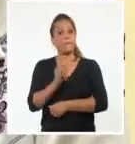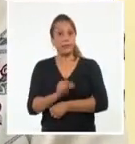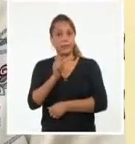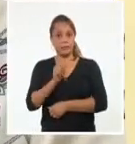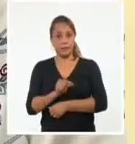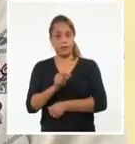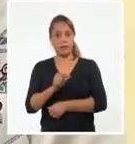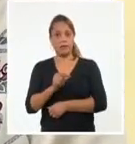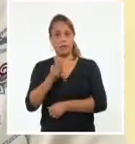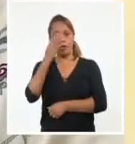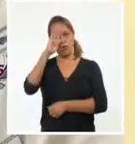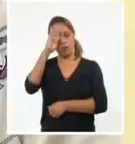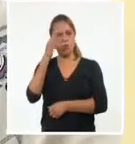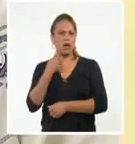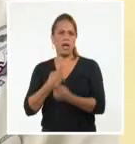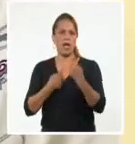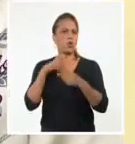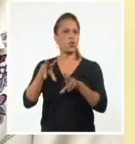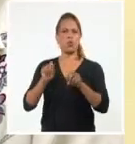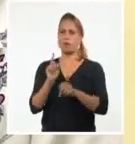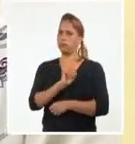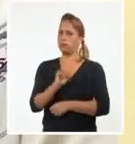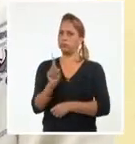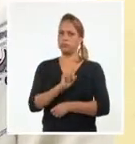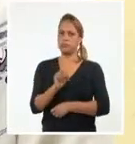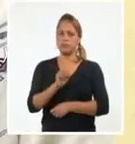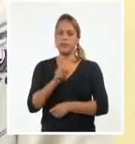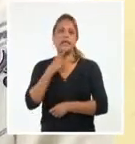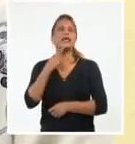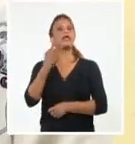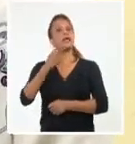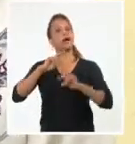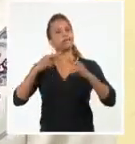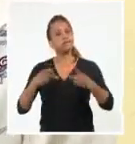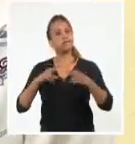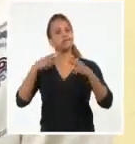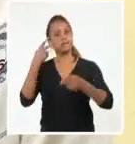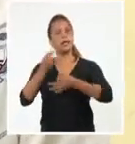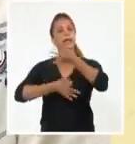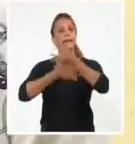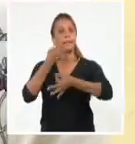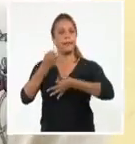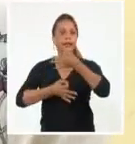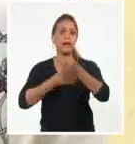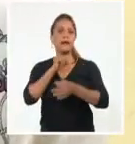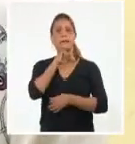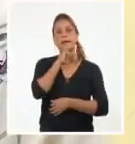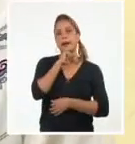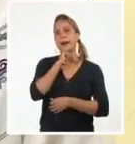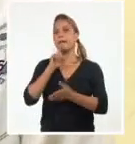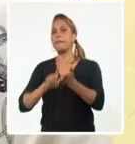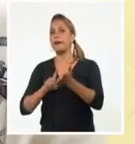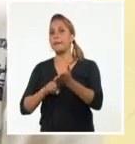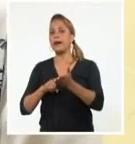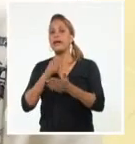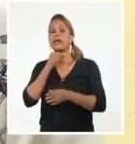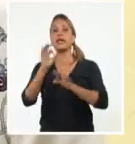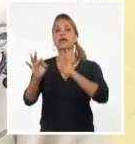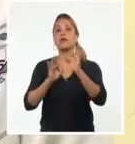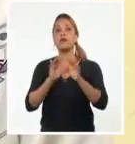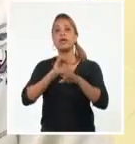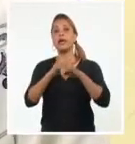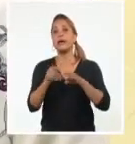en Cuba eso no es algo nuevo completamente. Estamos cansados de oír hablar de las madres y los padres de crianza, de los